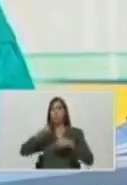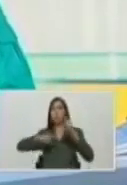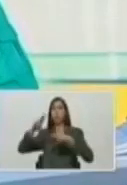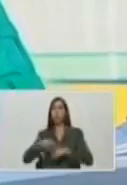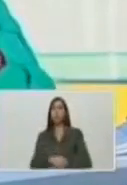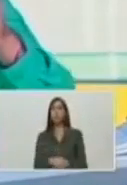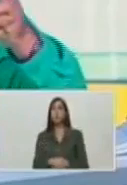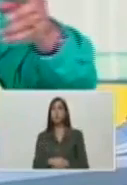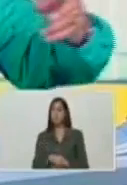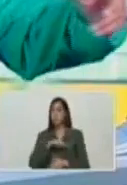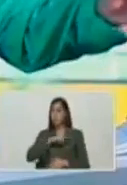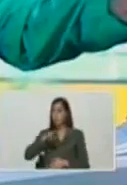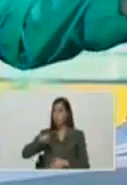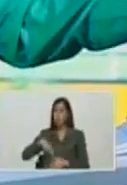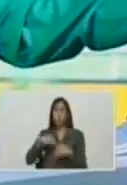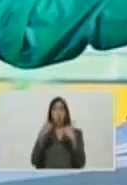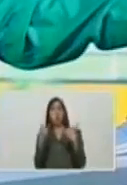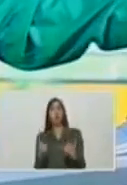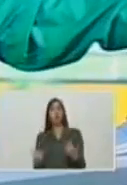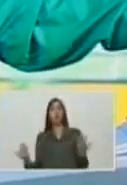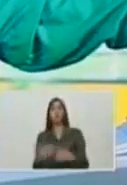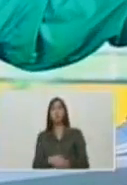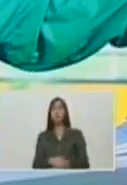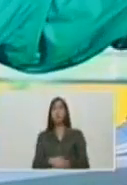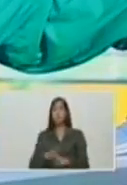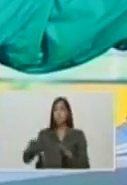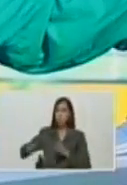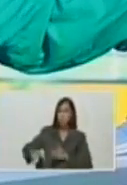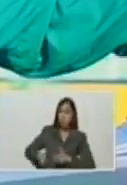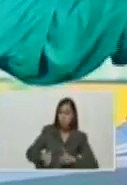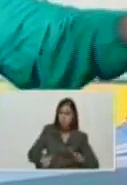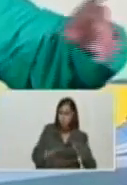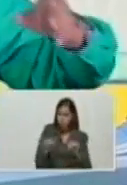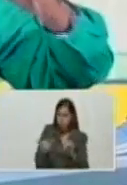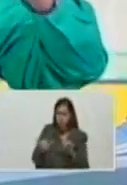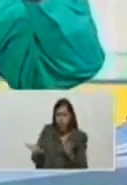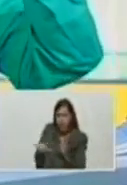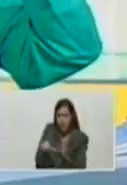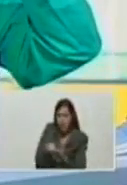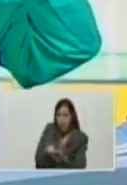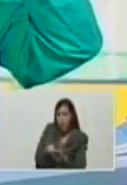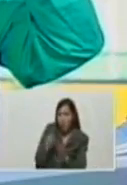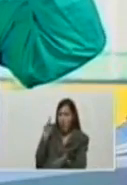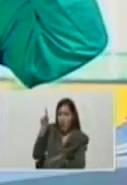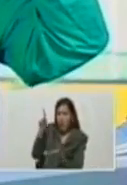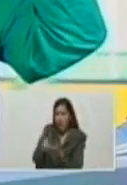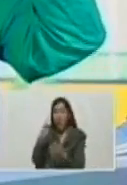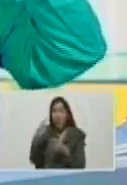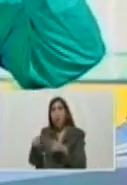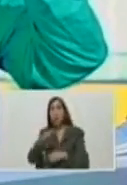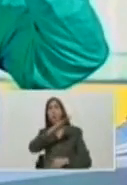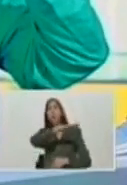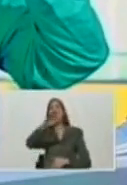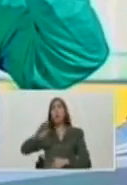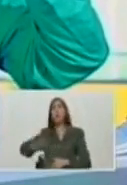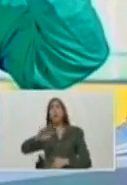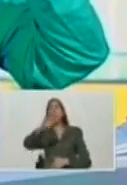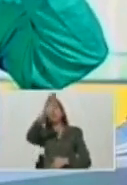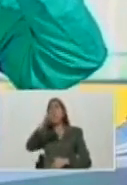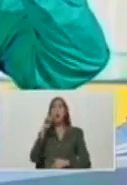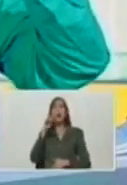Bueno, estábamos saliendo ahora por este paseo aquí, uno de los pasillos, y da directa al Guarayra Repano. ¿Y qué se ve del